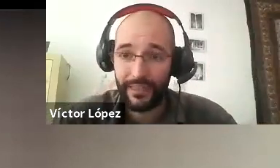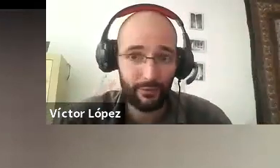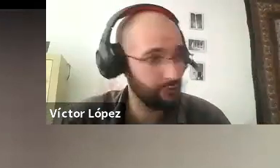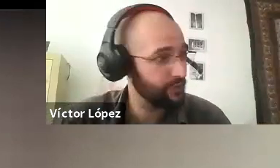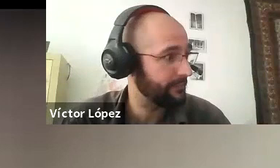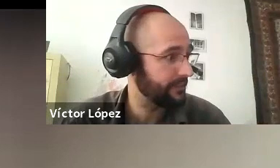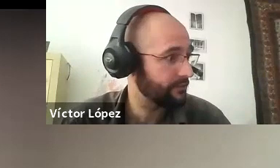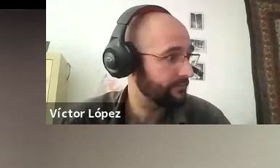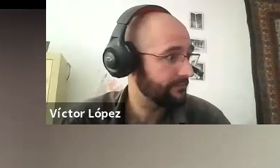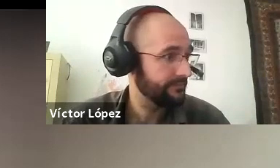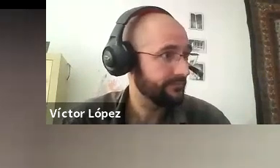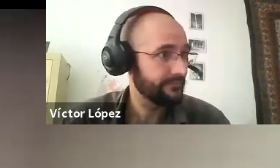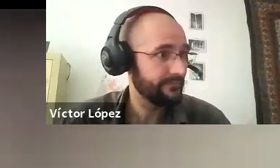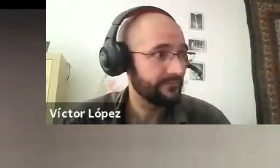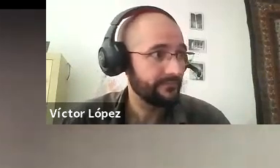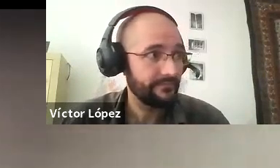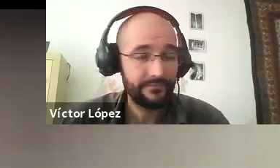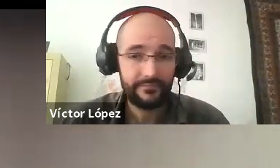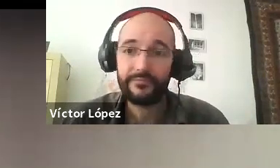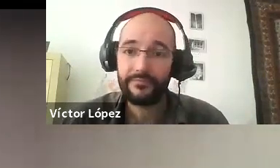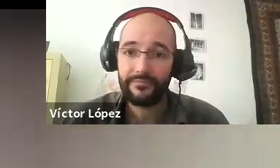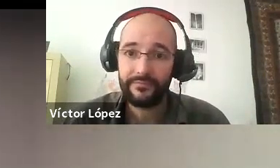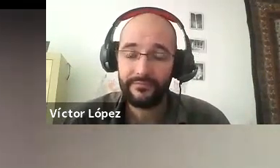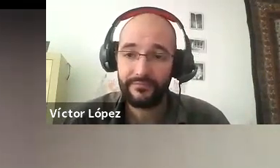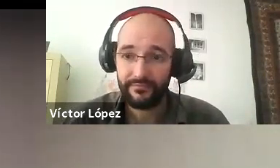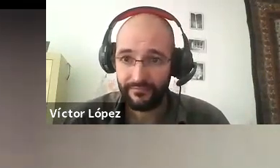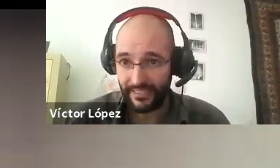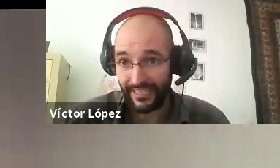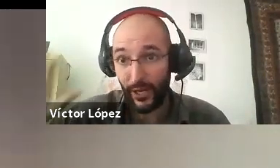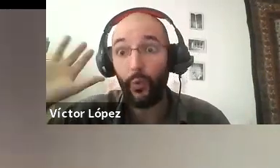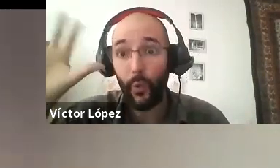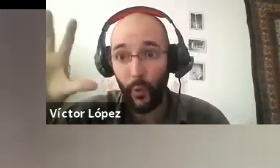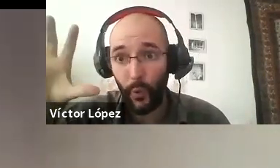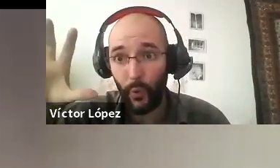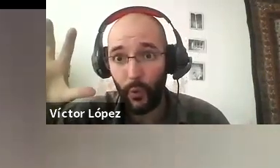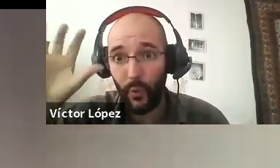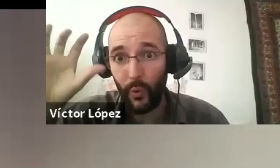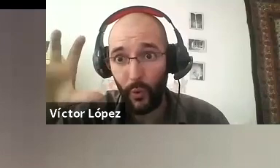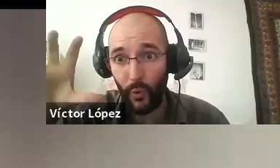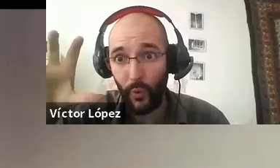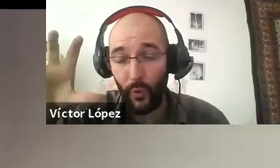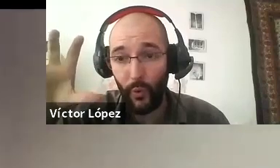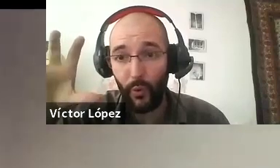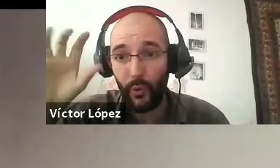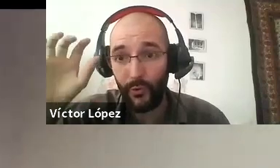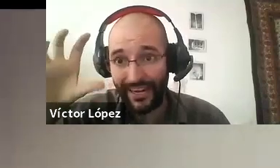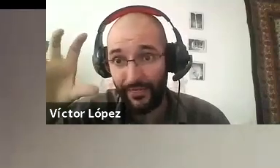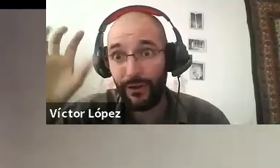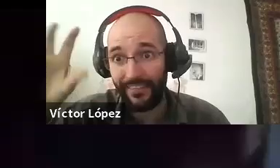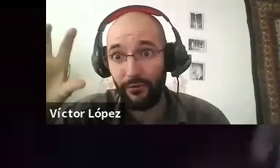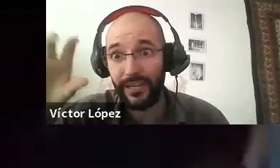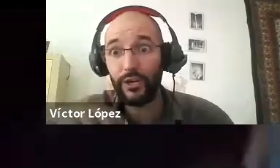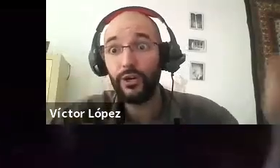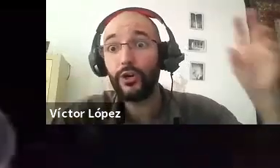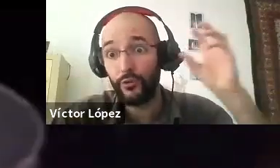chico empieza con sus experimentos. Tiene una